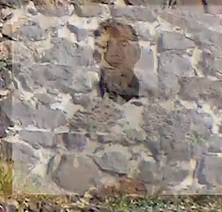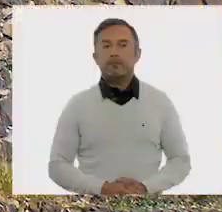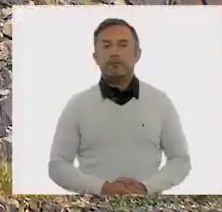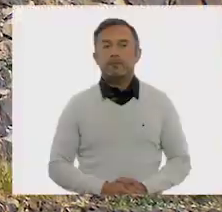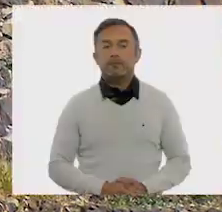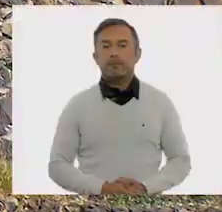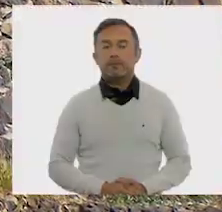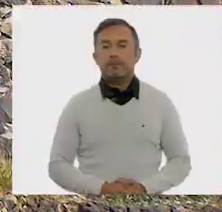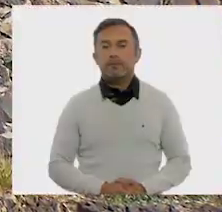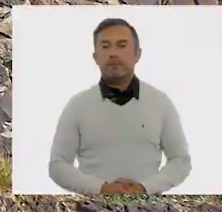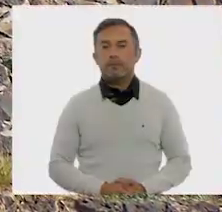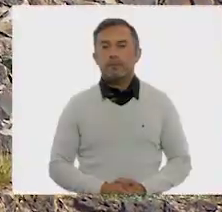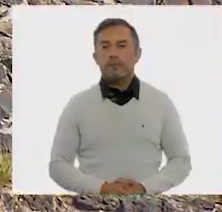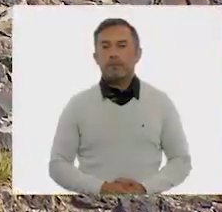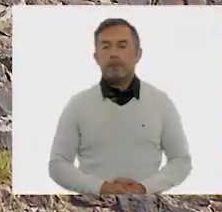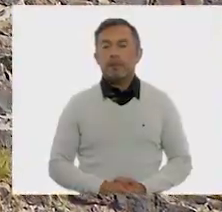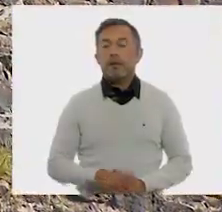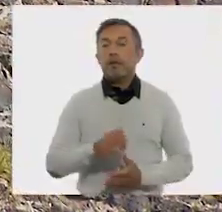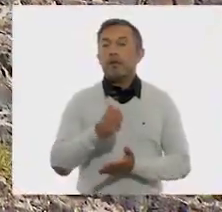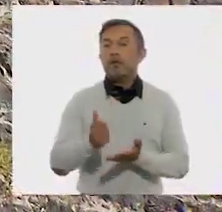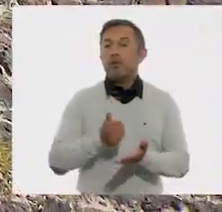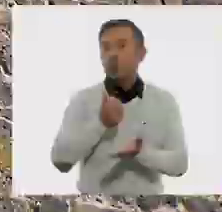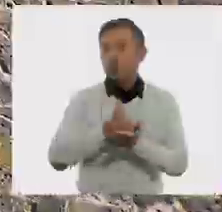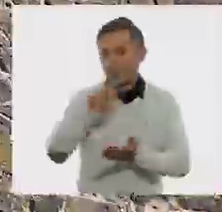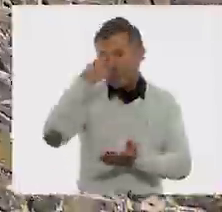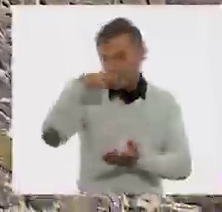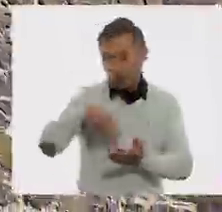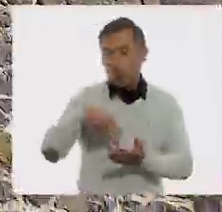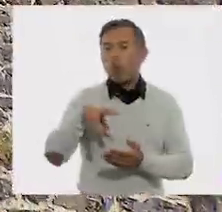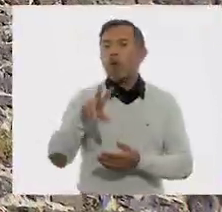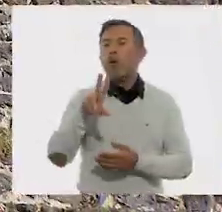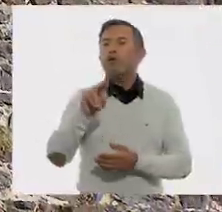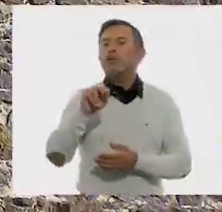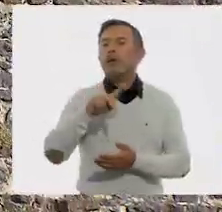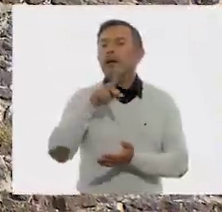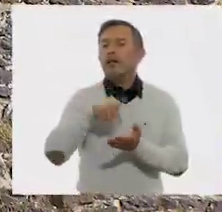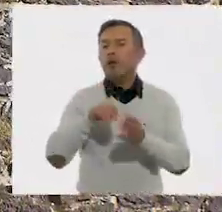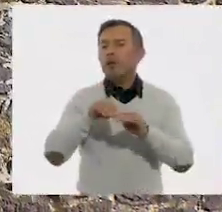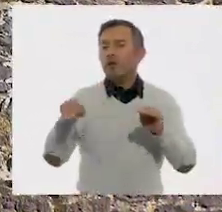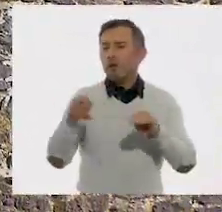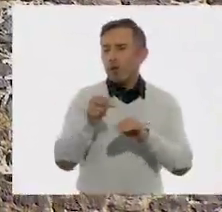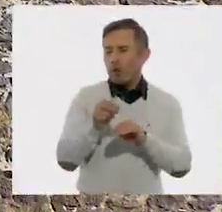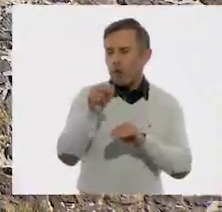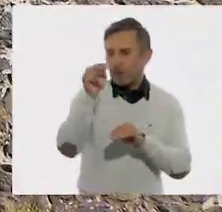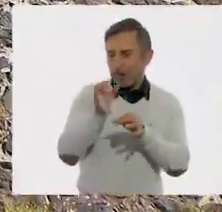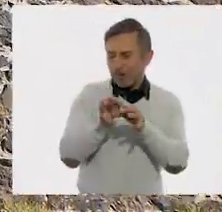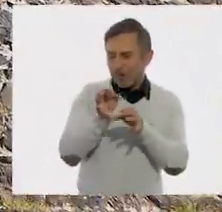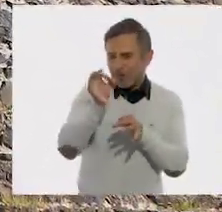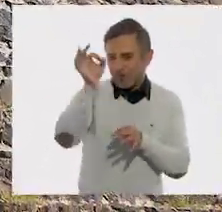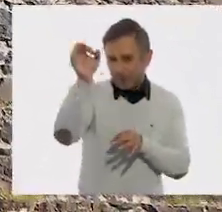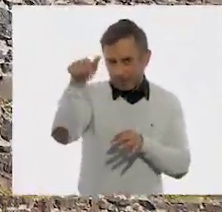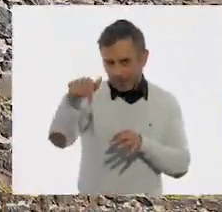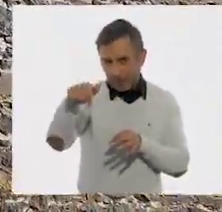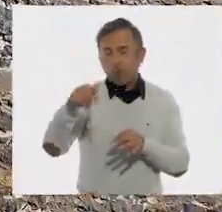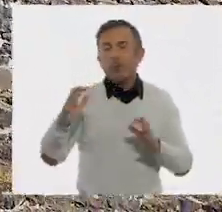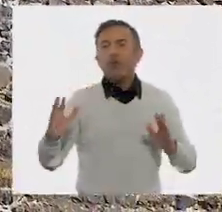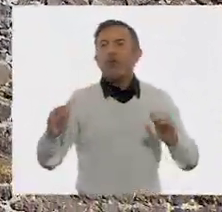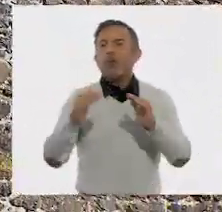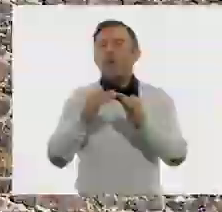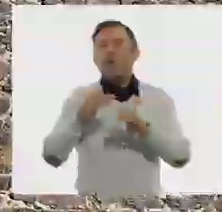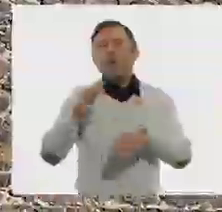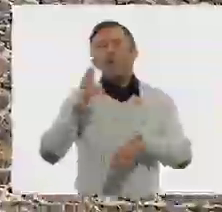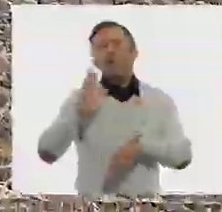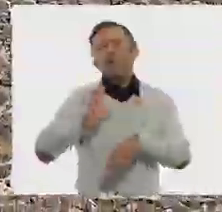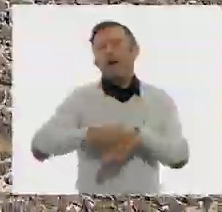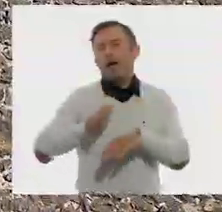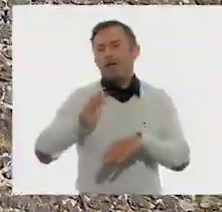A 80 kilómetros al norte de la Ciudad de México se encuentra uno de los sitios arqueológicos más antiguos que podemos visitar, bastante famoso